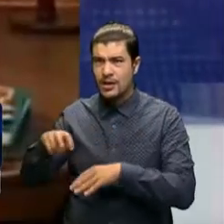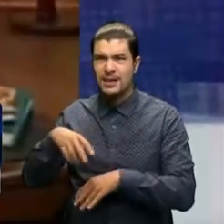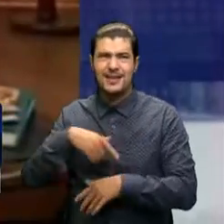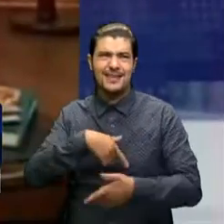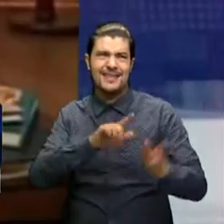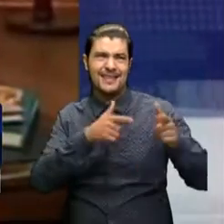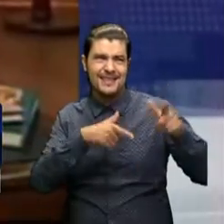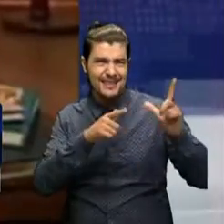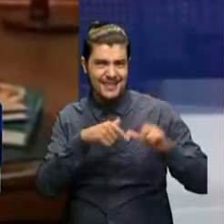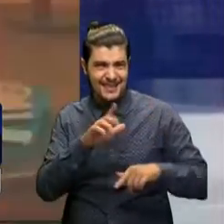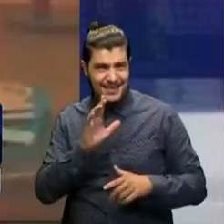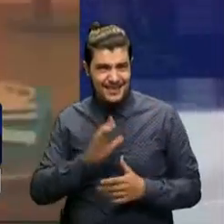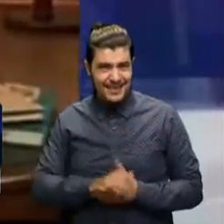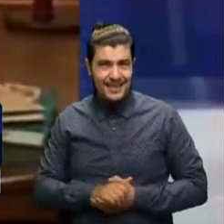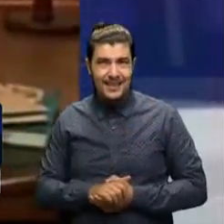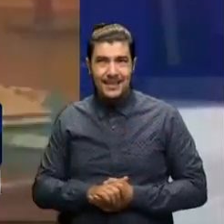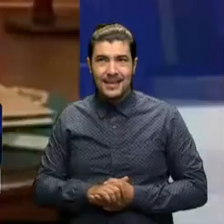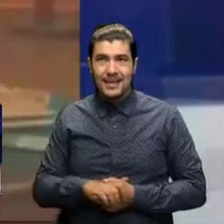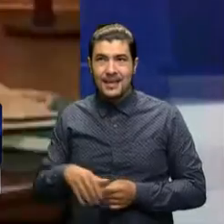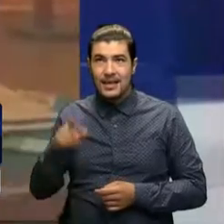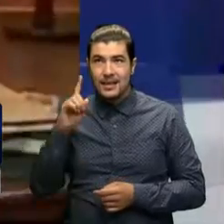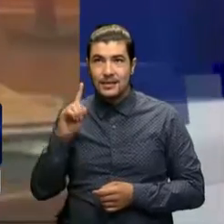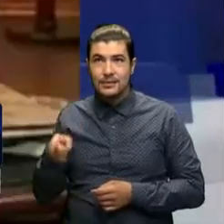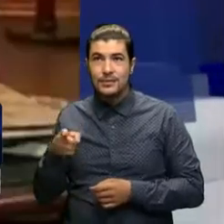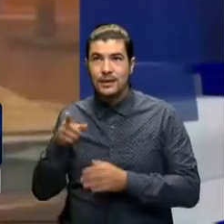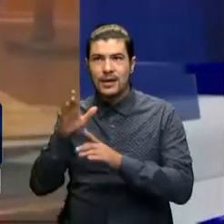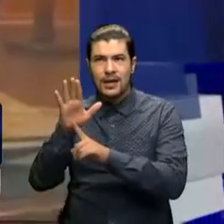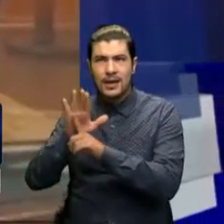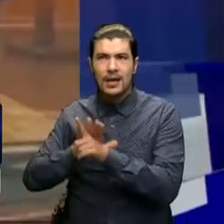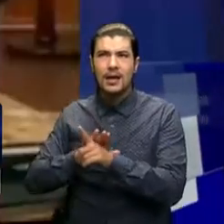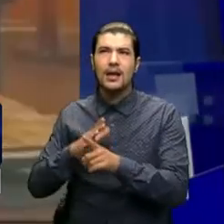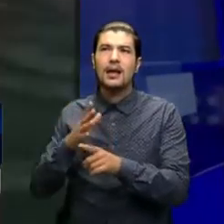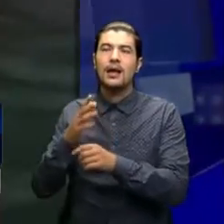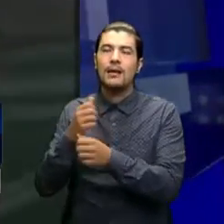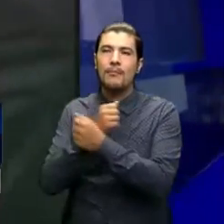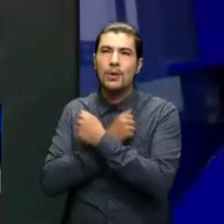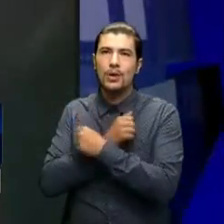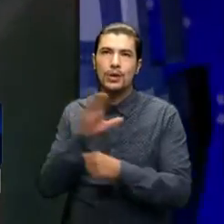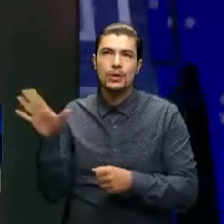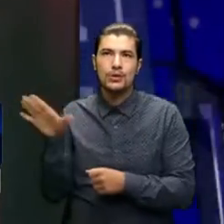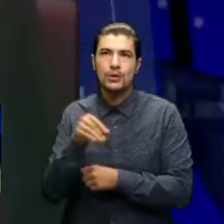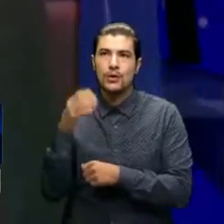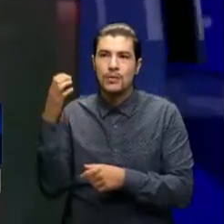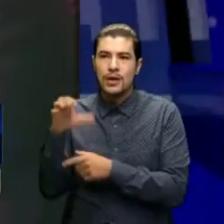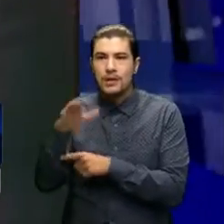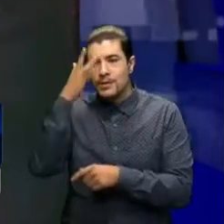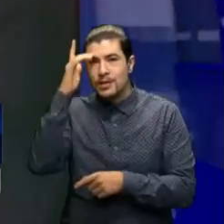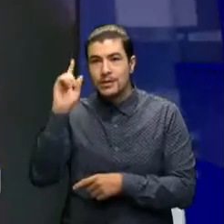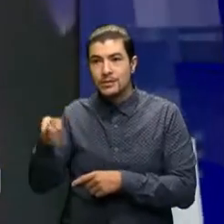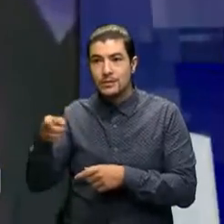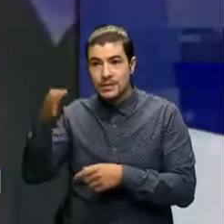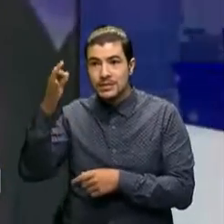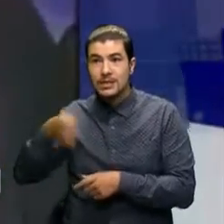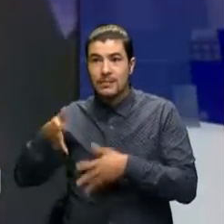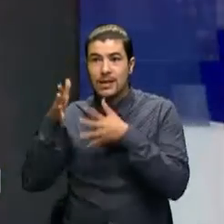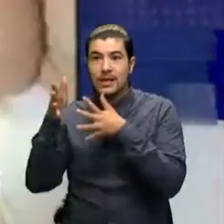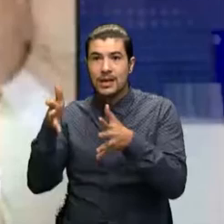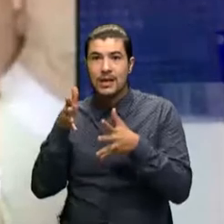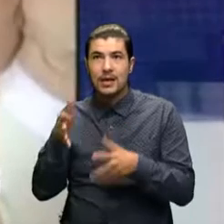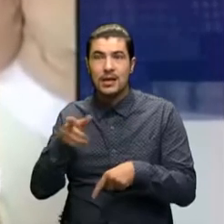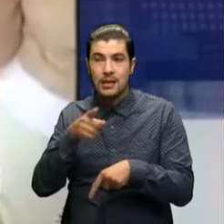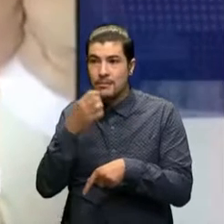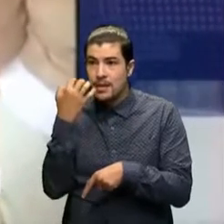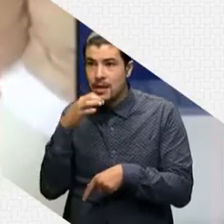jaime garzón se ganó el cariño y recuerdo de todo un país porque siempre enseñó que frente al silencio repulsión y miedo